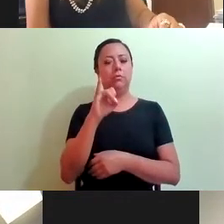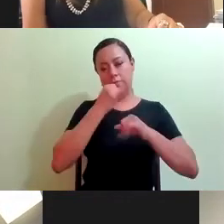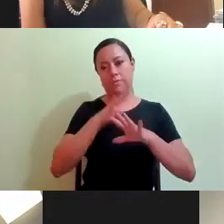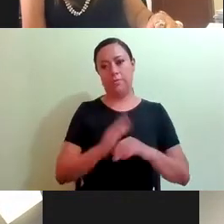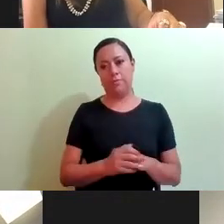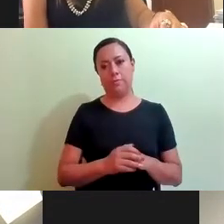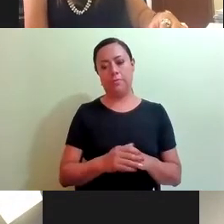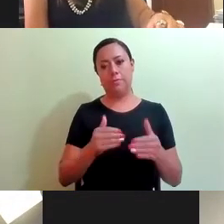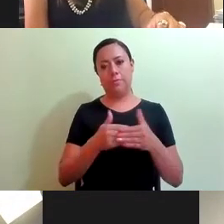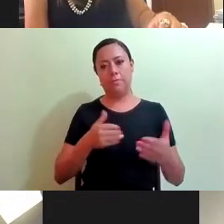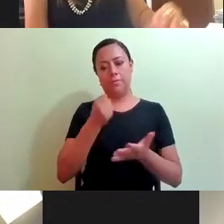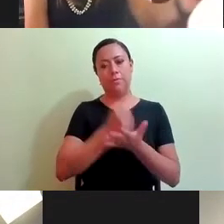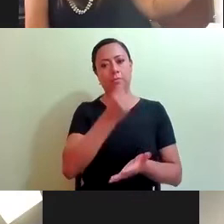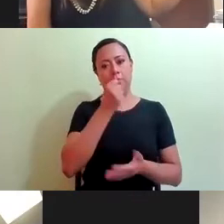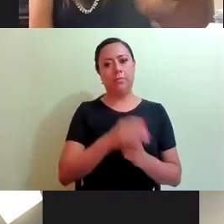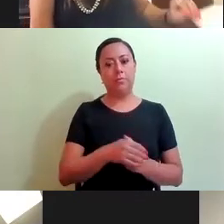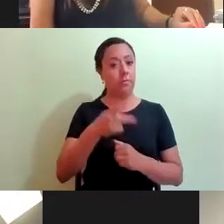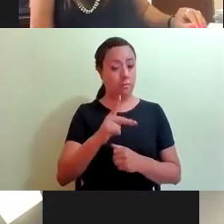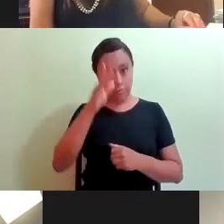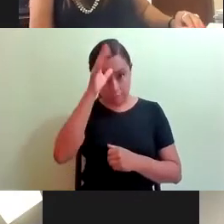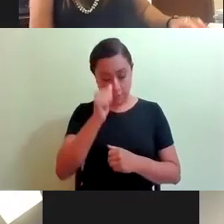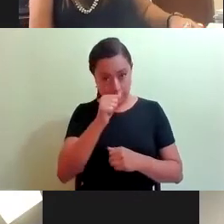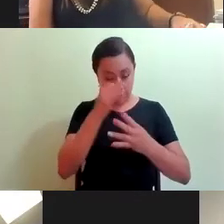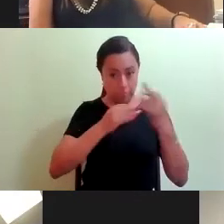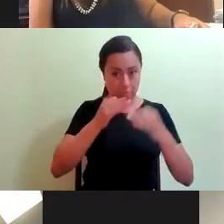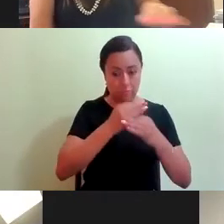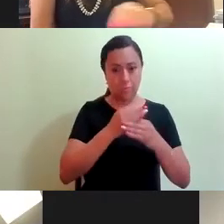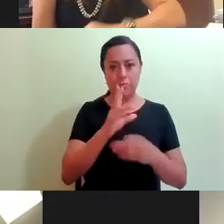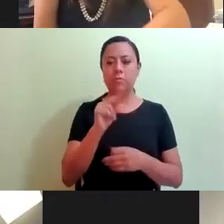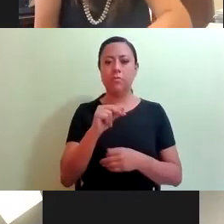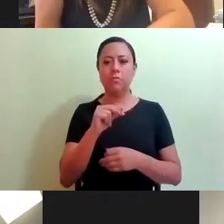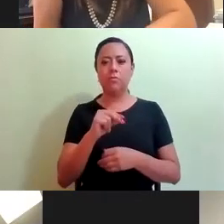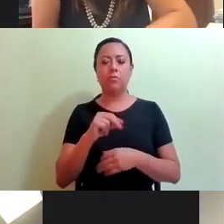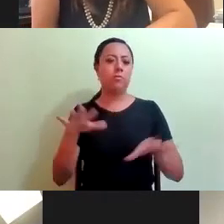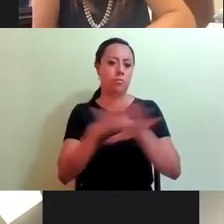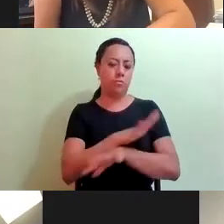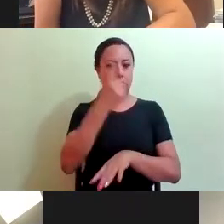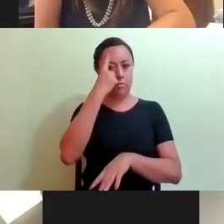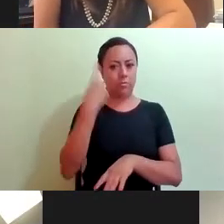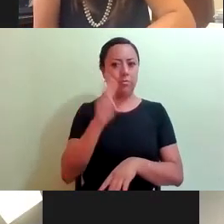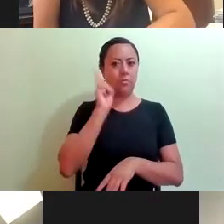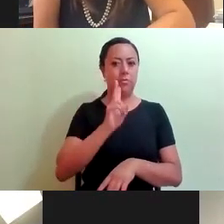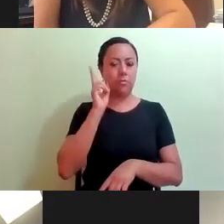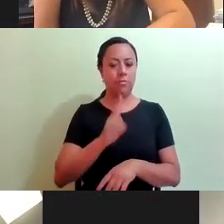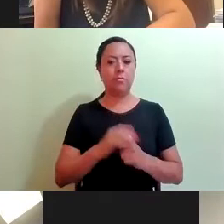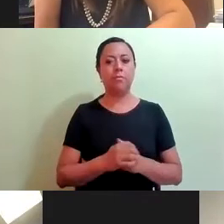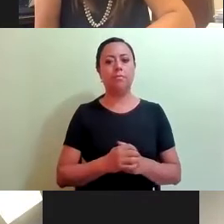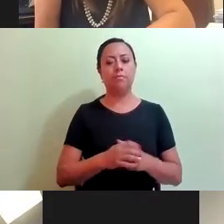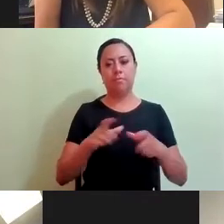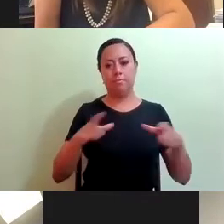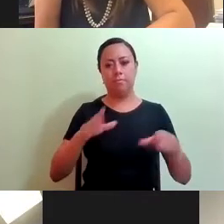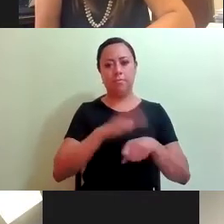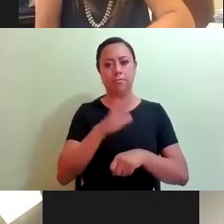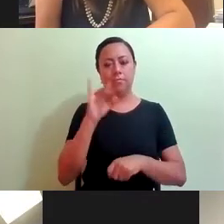En dado caso de que no se apruebe por unanimidad, el acuerdo sería modificado para efecto de poder decir si es por mayoría de votos o por